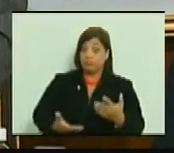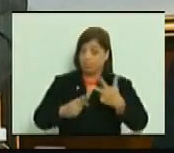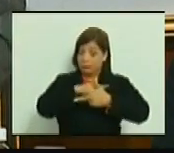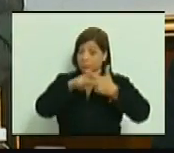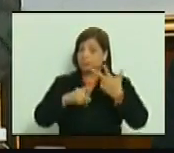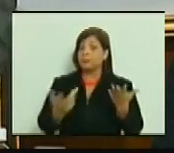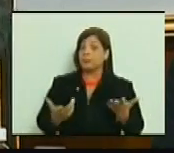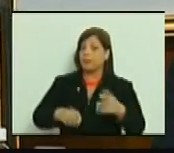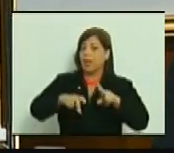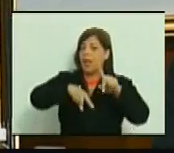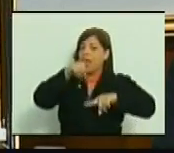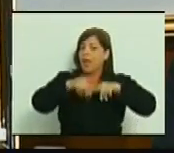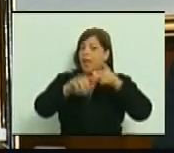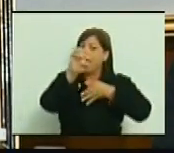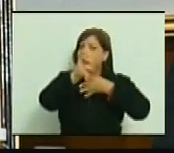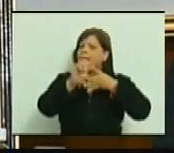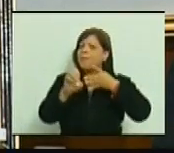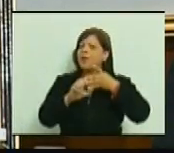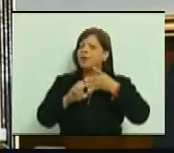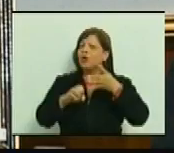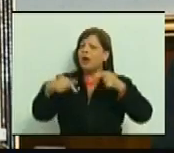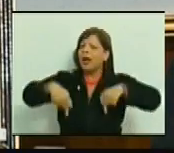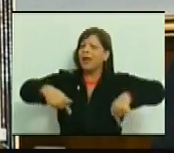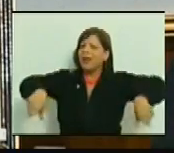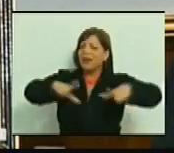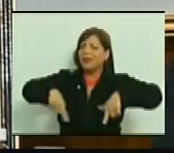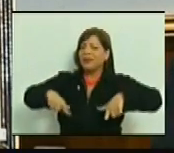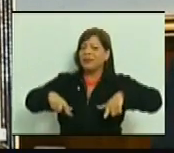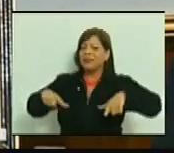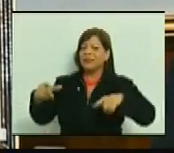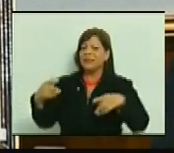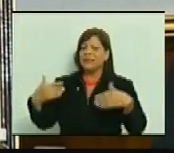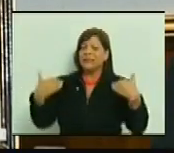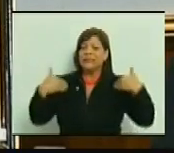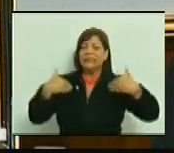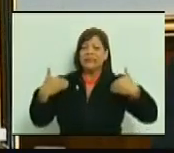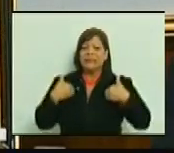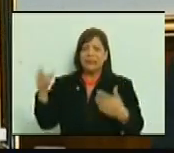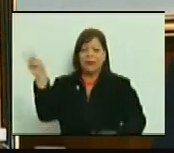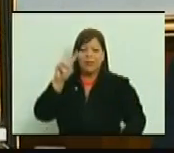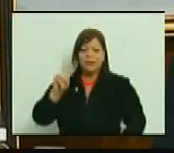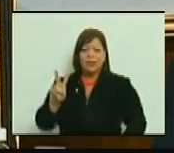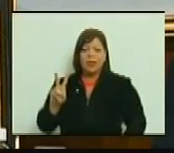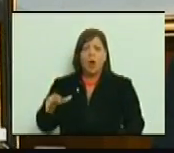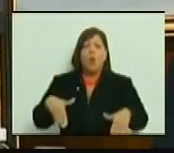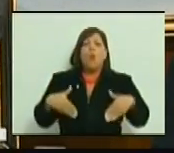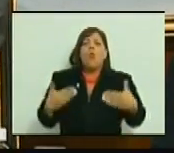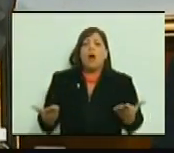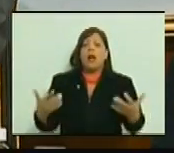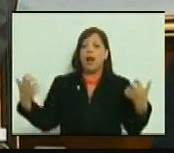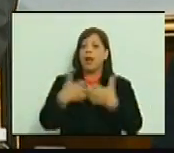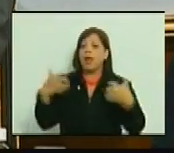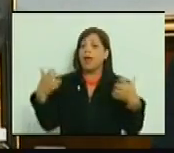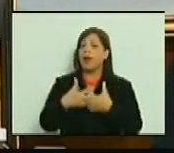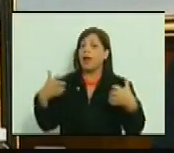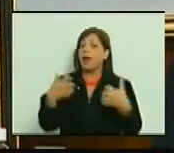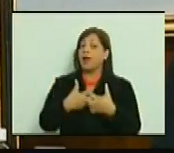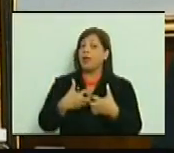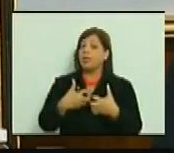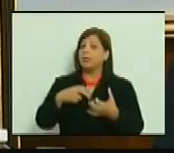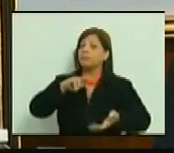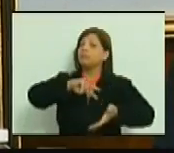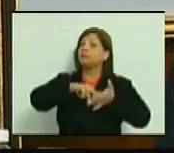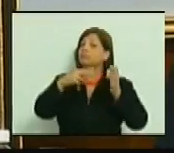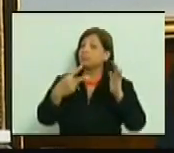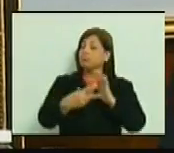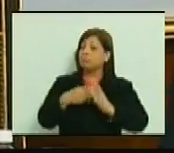uno de los elementos que afecta más a nuestra sociedad y ha estado más afectado y forma parte de la guerra económica es